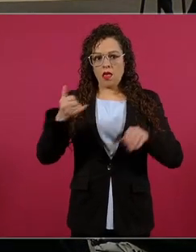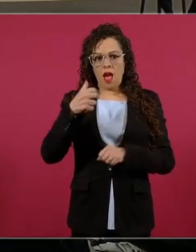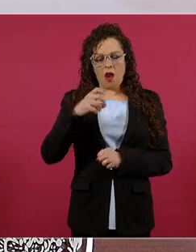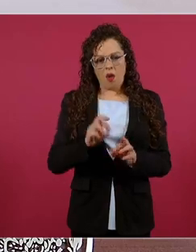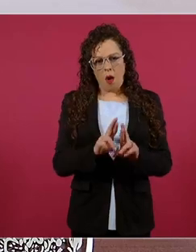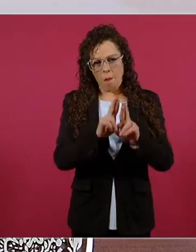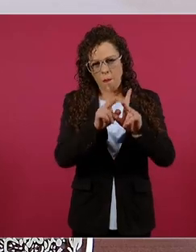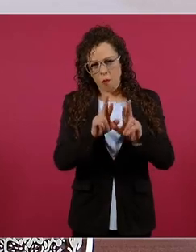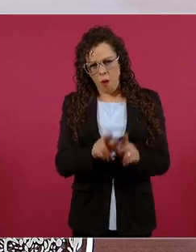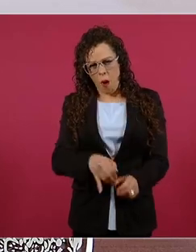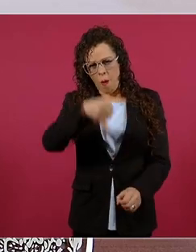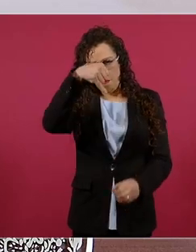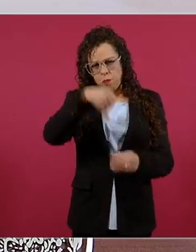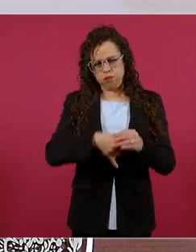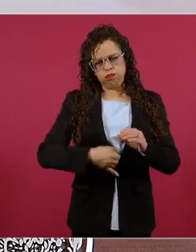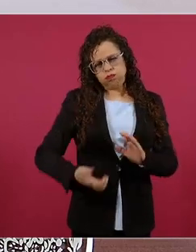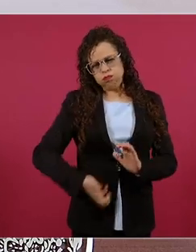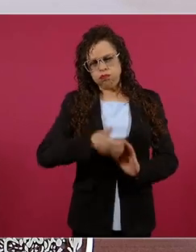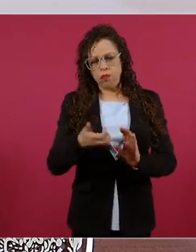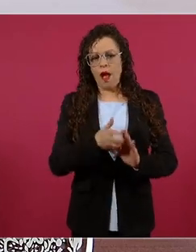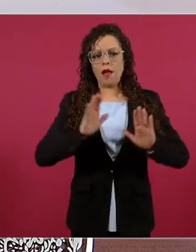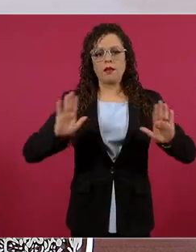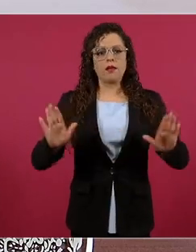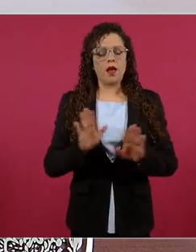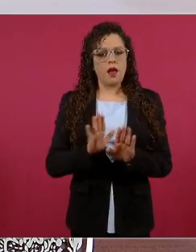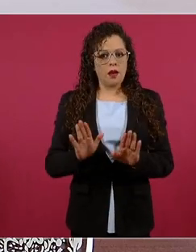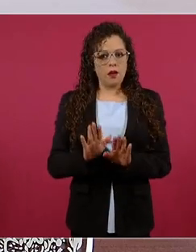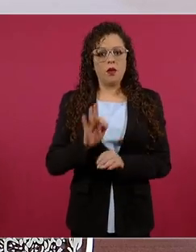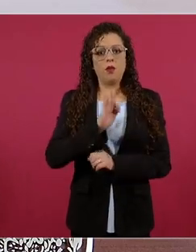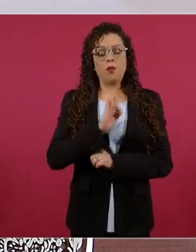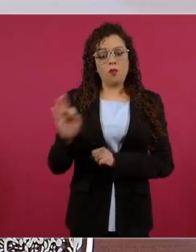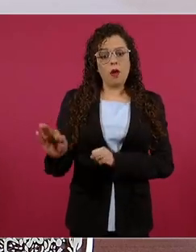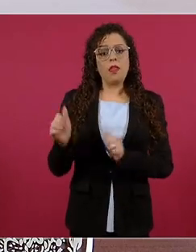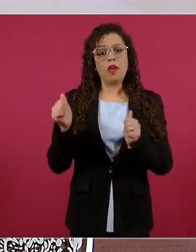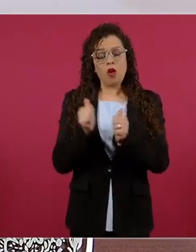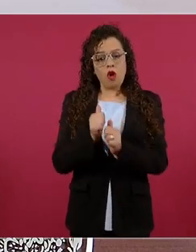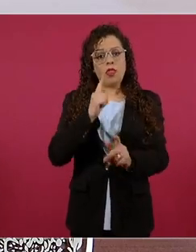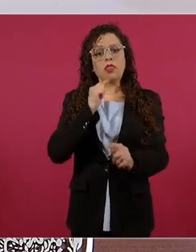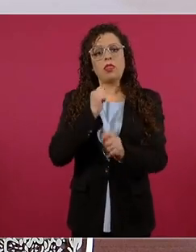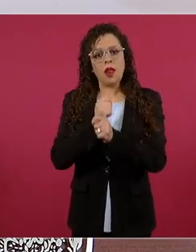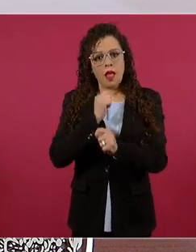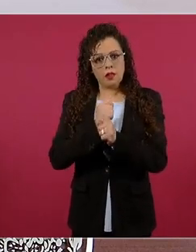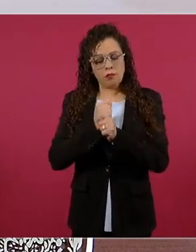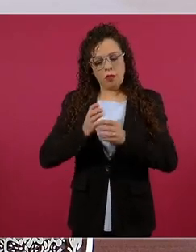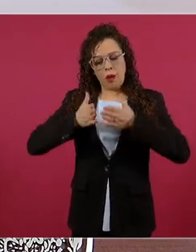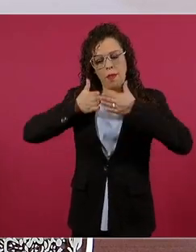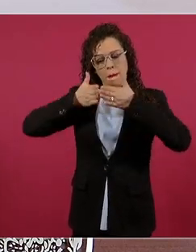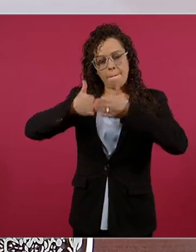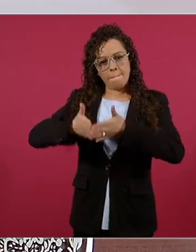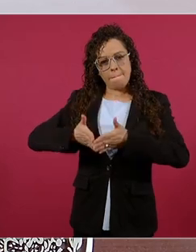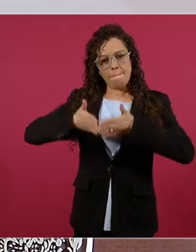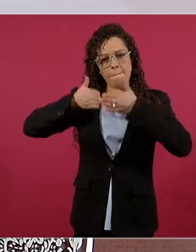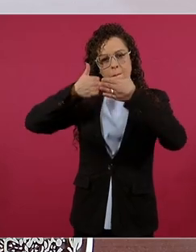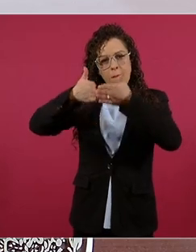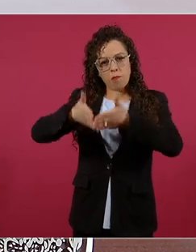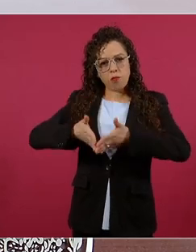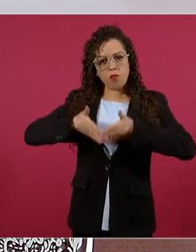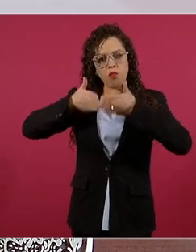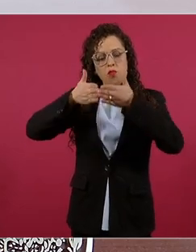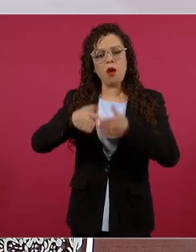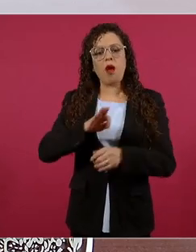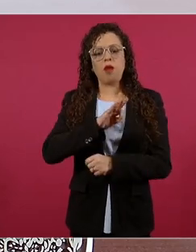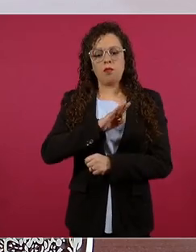creciendo. Vamos a crecer en dos maneras, con el desarrollo del transporte marítimo interoceánico, pero también con las